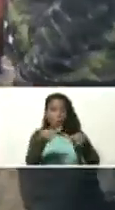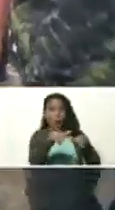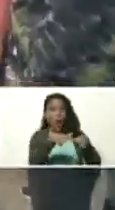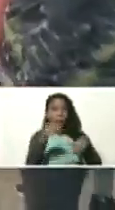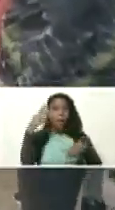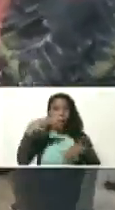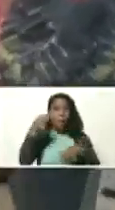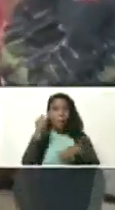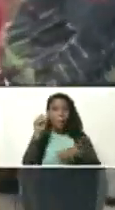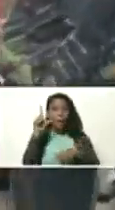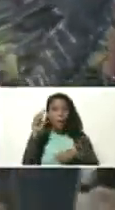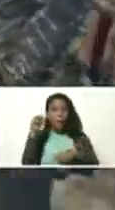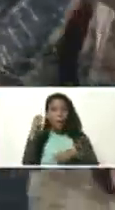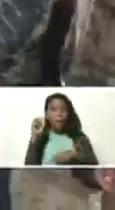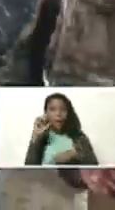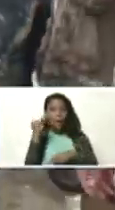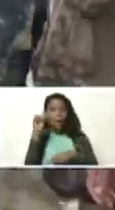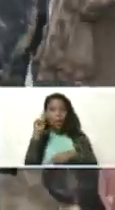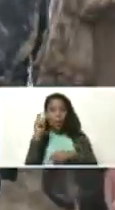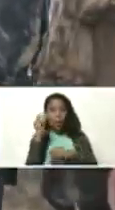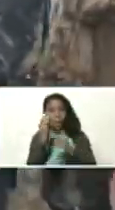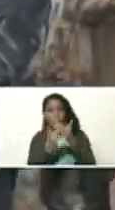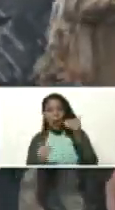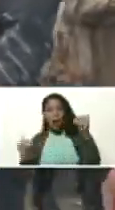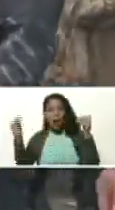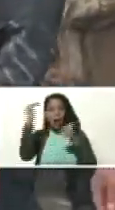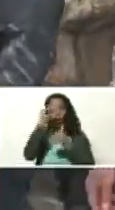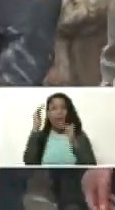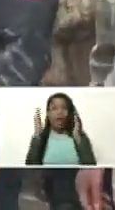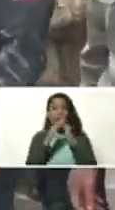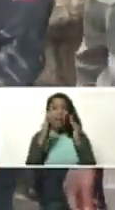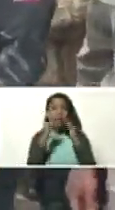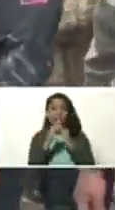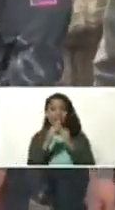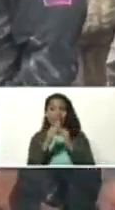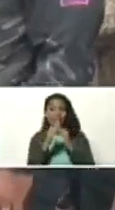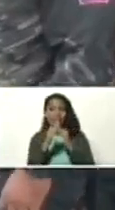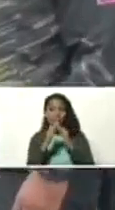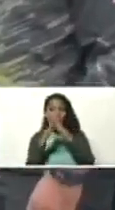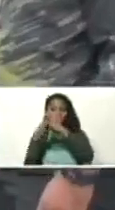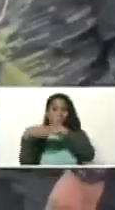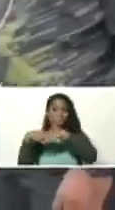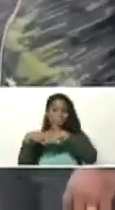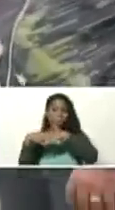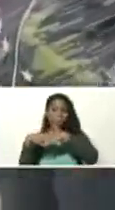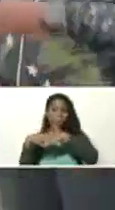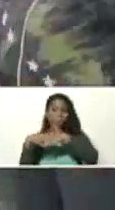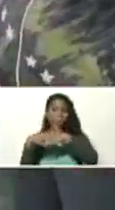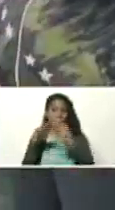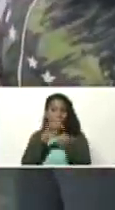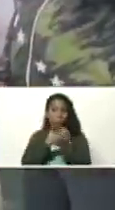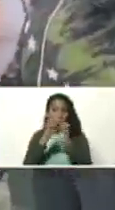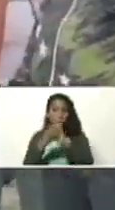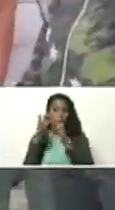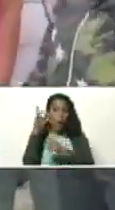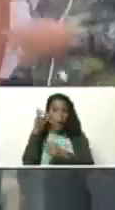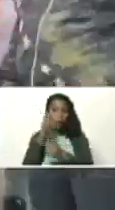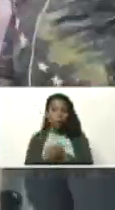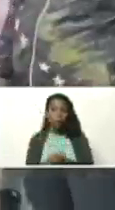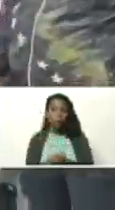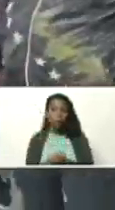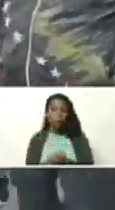del Palmarito, que es uno de los más altos, allí las casas fueron realmente tapadas. Bueno, todos